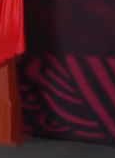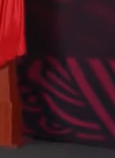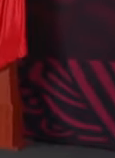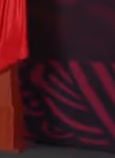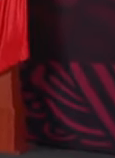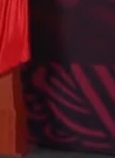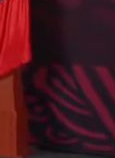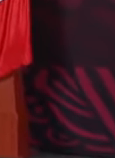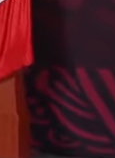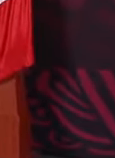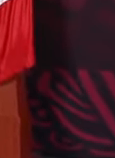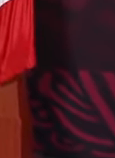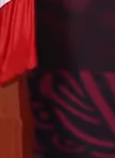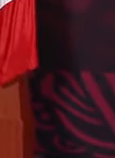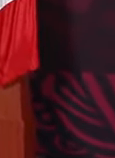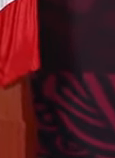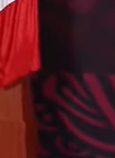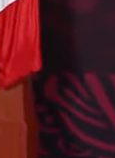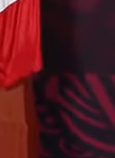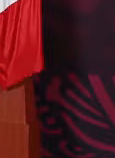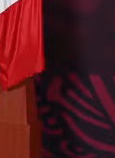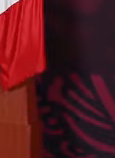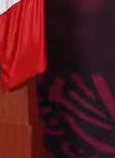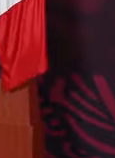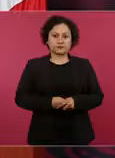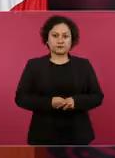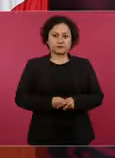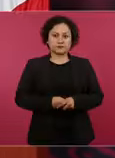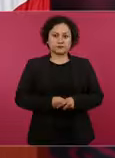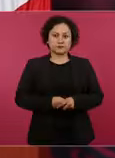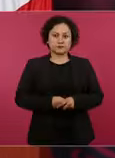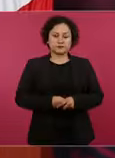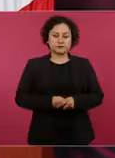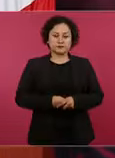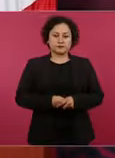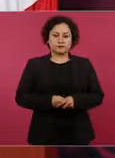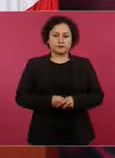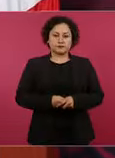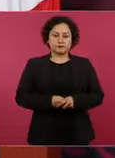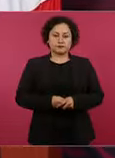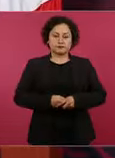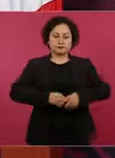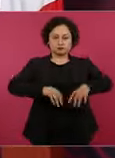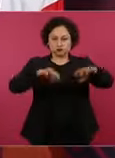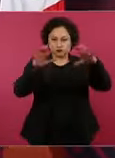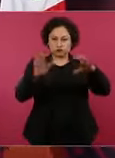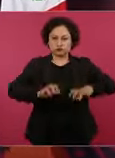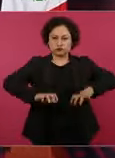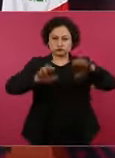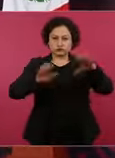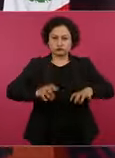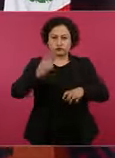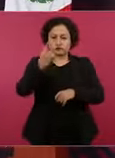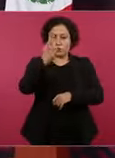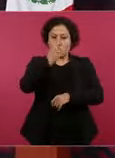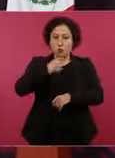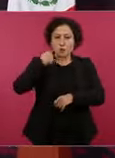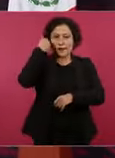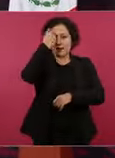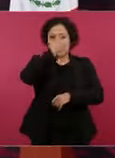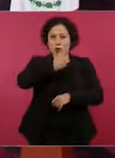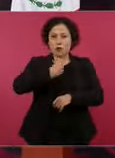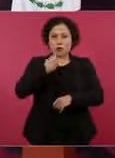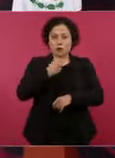por el aguacero. Llovió una hora muy fuerte en esa zona del aeropuerto Benito